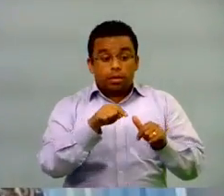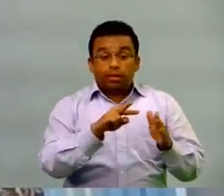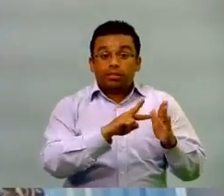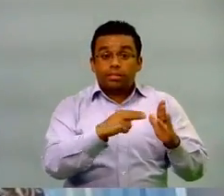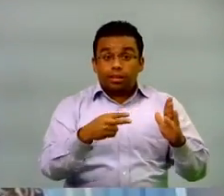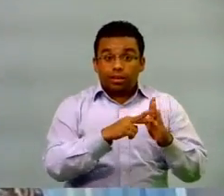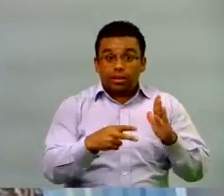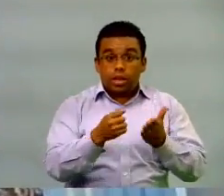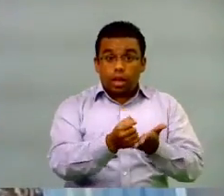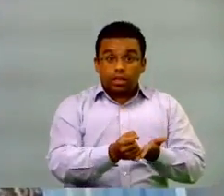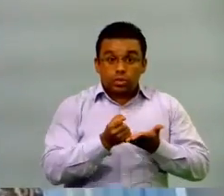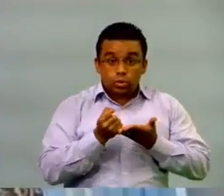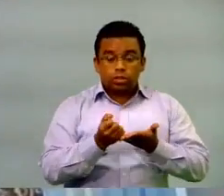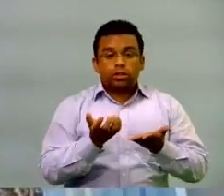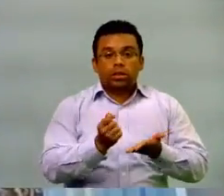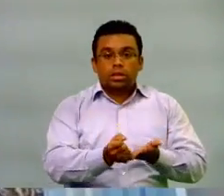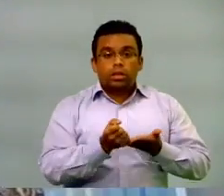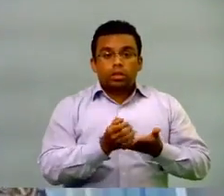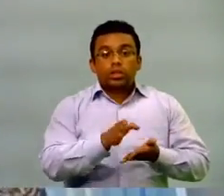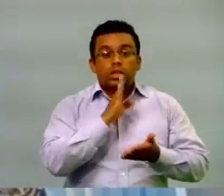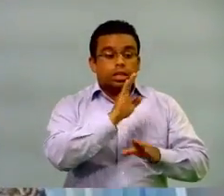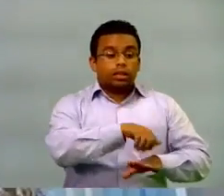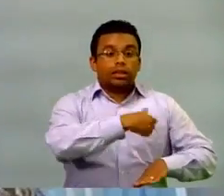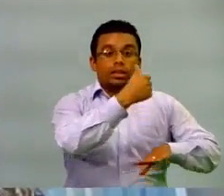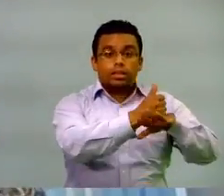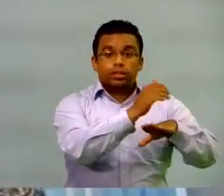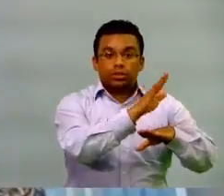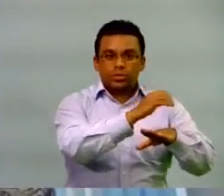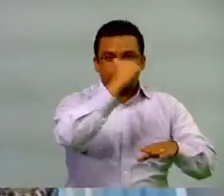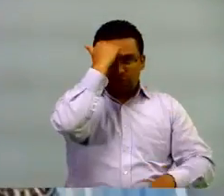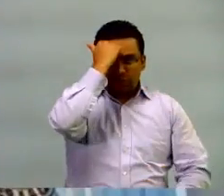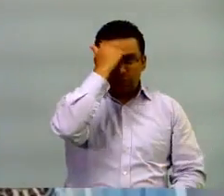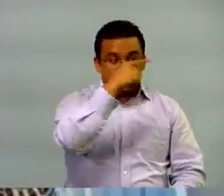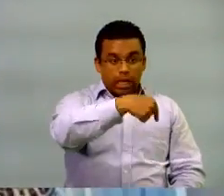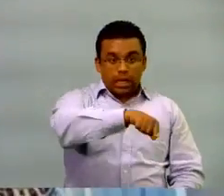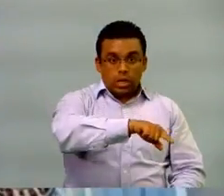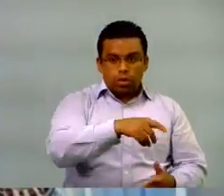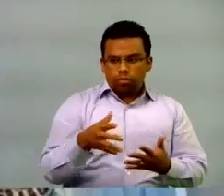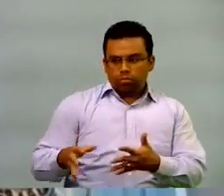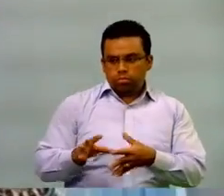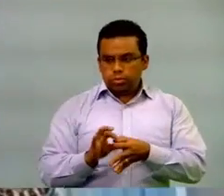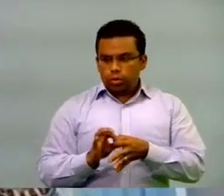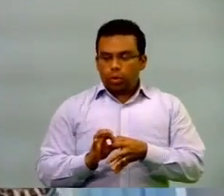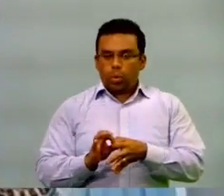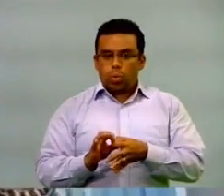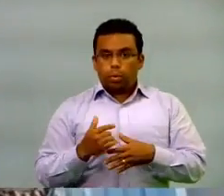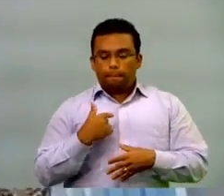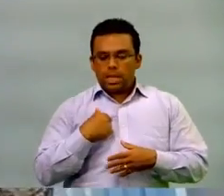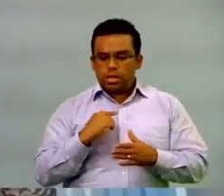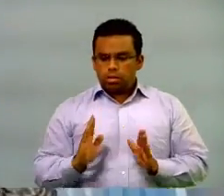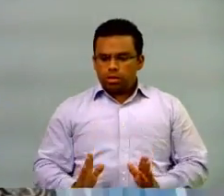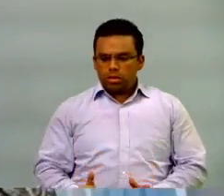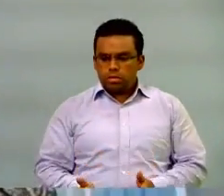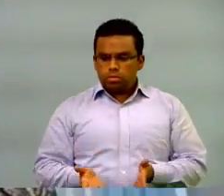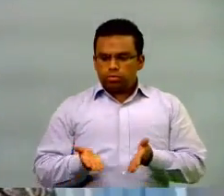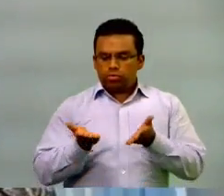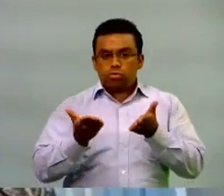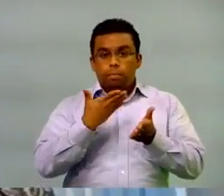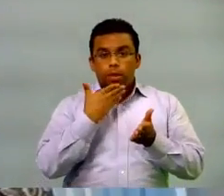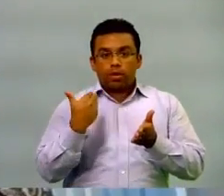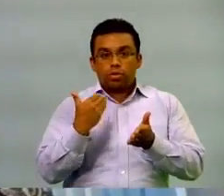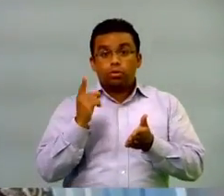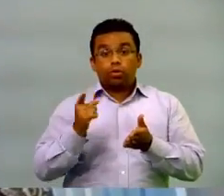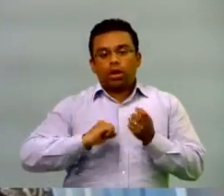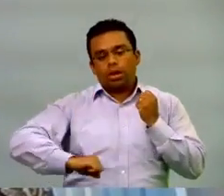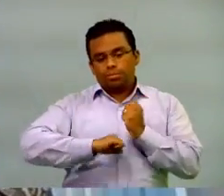para el docente, para los directivos docentes, para que puedan mejorar su proceso educativo soportado con